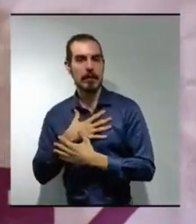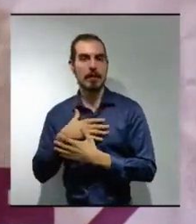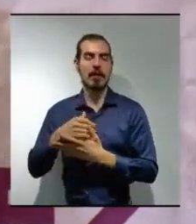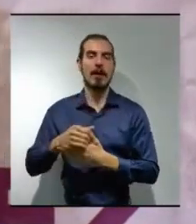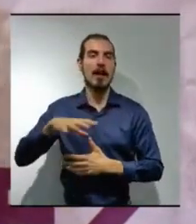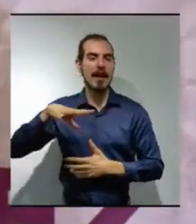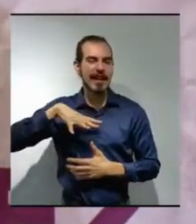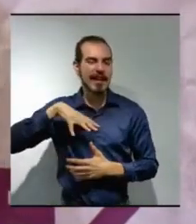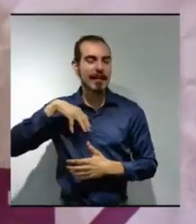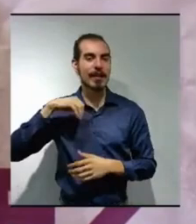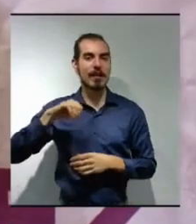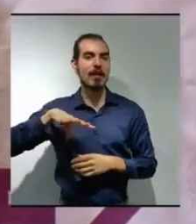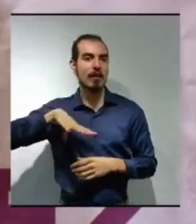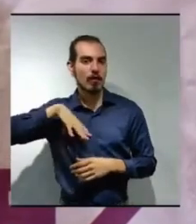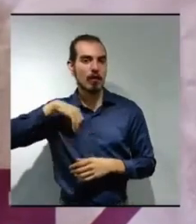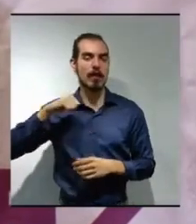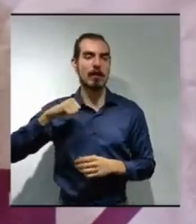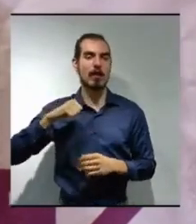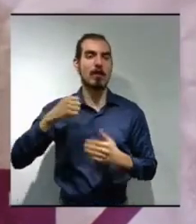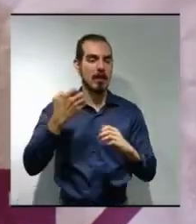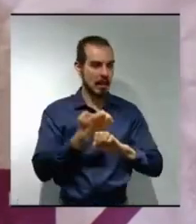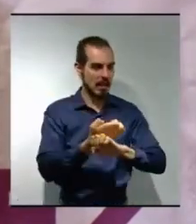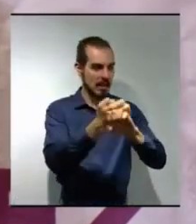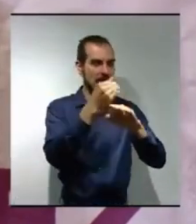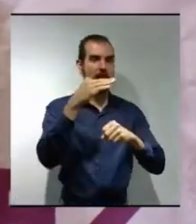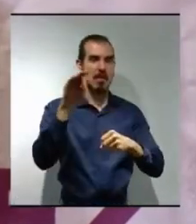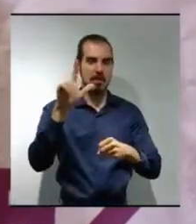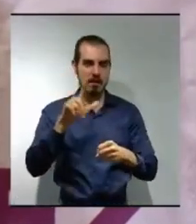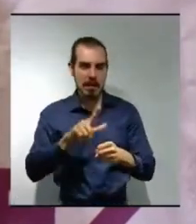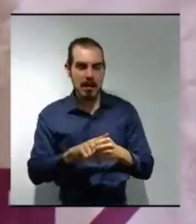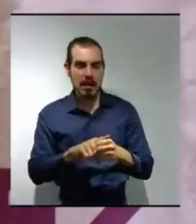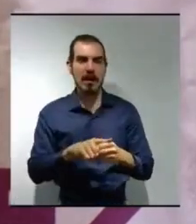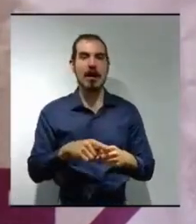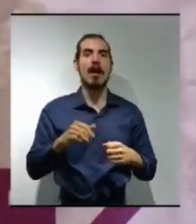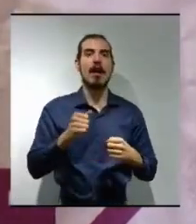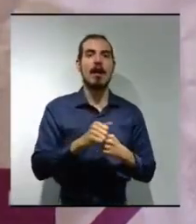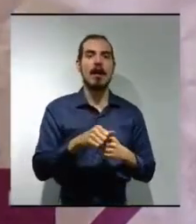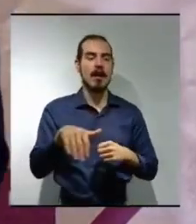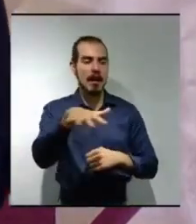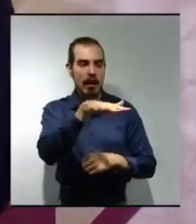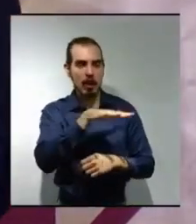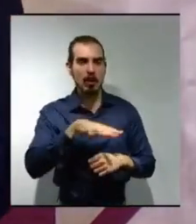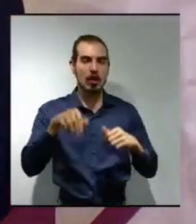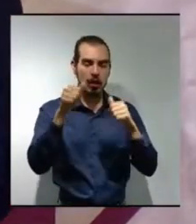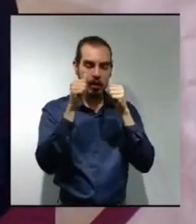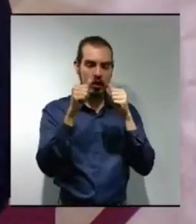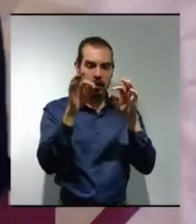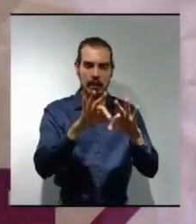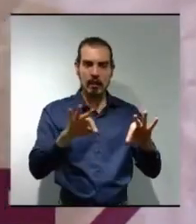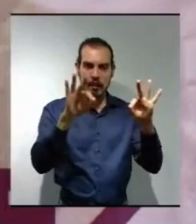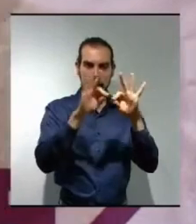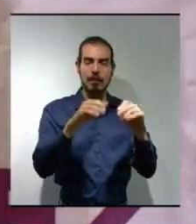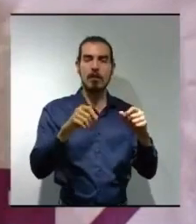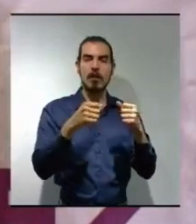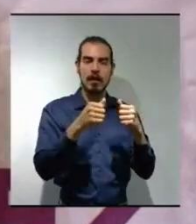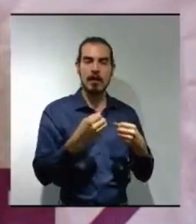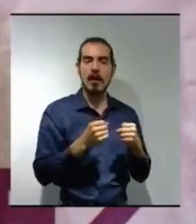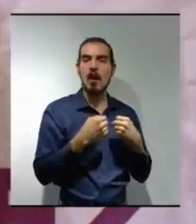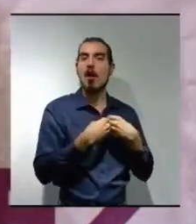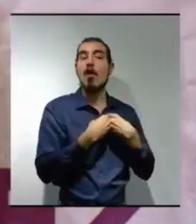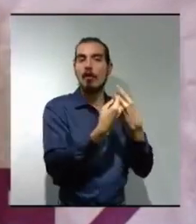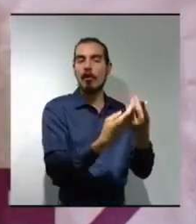Estado, de la Federación, y darle a la gente ahí toda la información, es importante. Me decían que de las